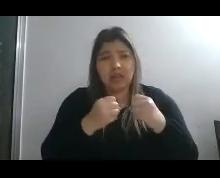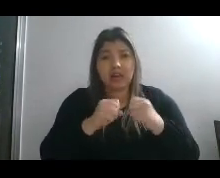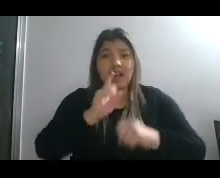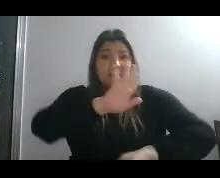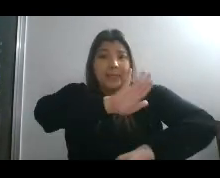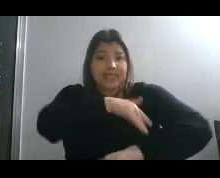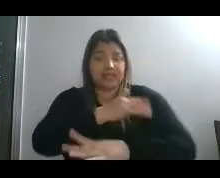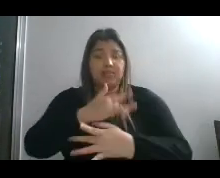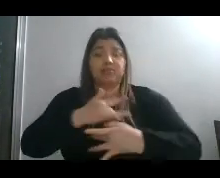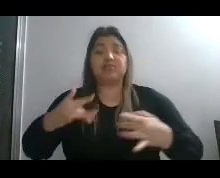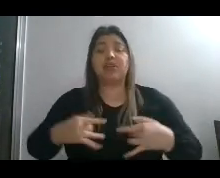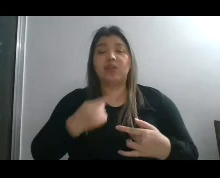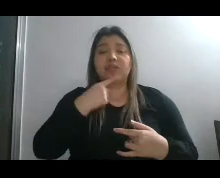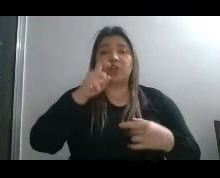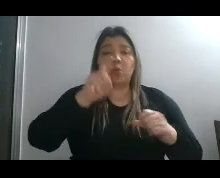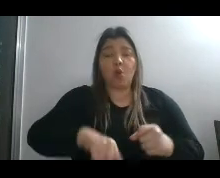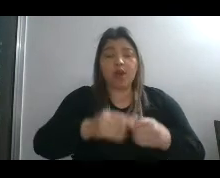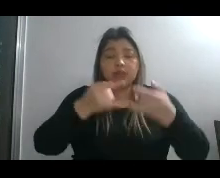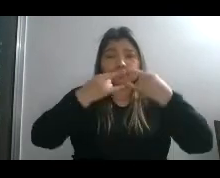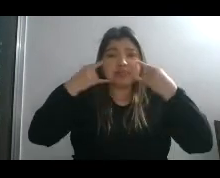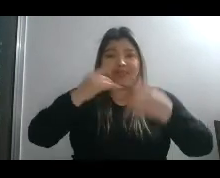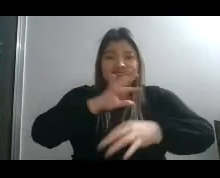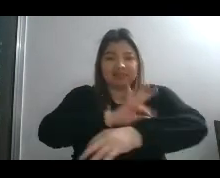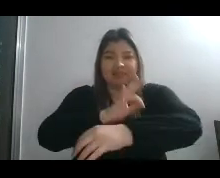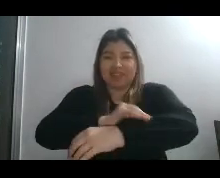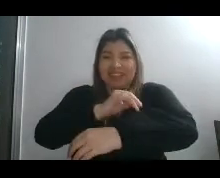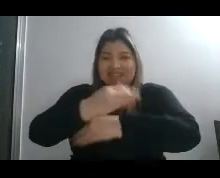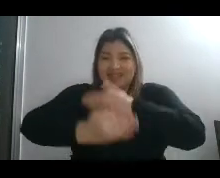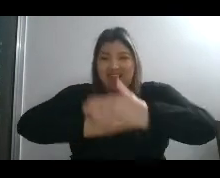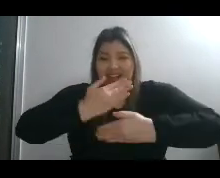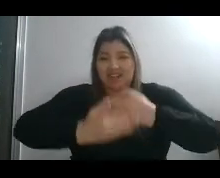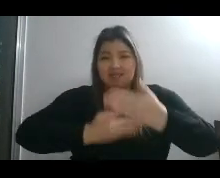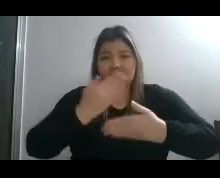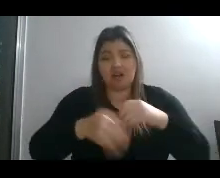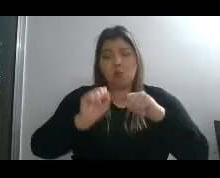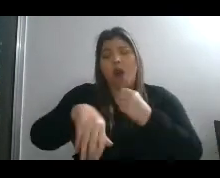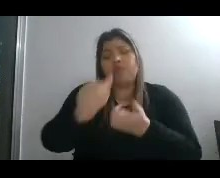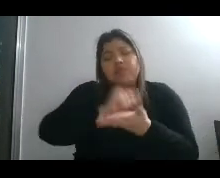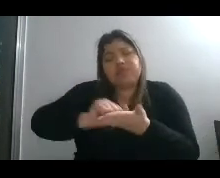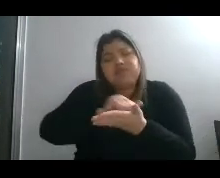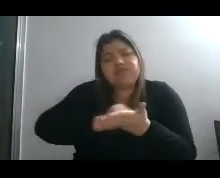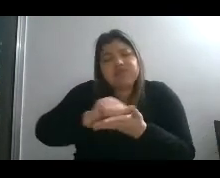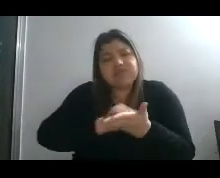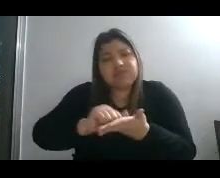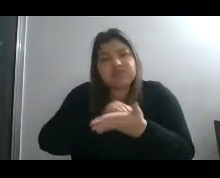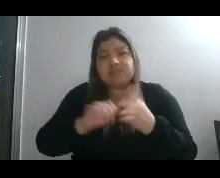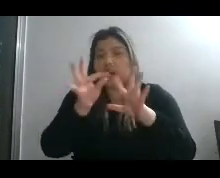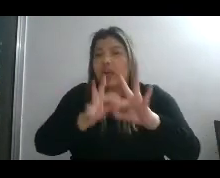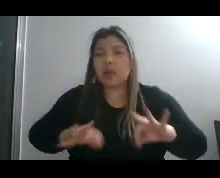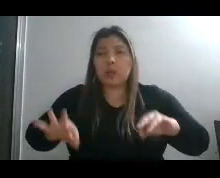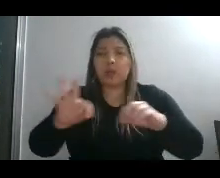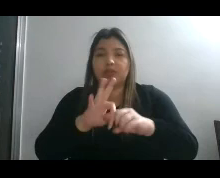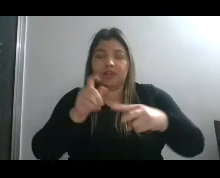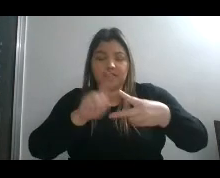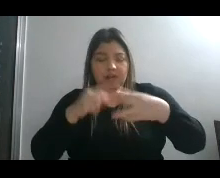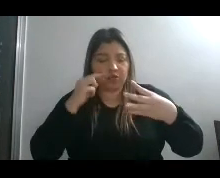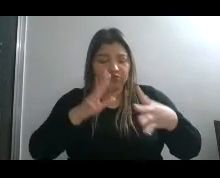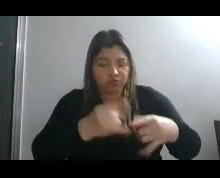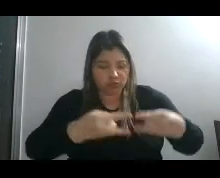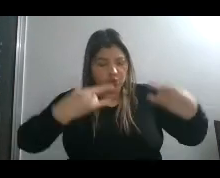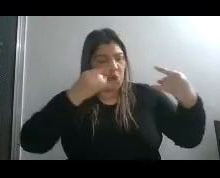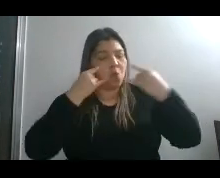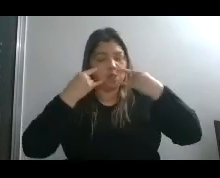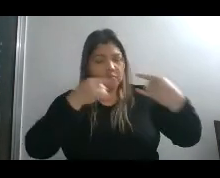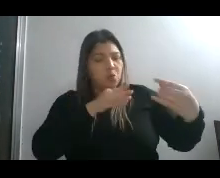unas características. Independiente que sean de tela o lavables, yo debo tener en cuenta que esté visiblemente limpia, que no